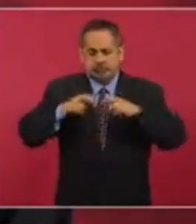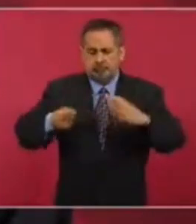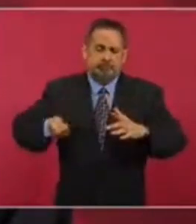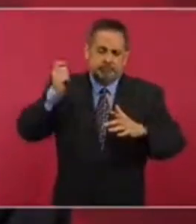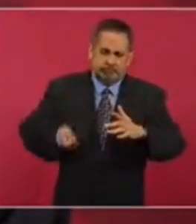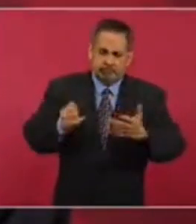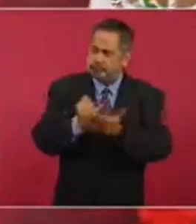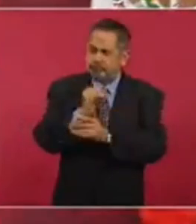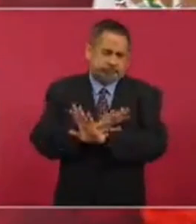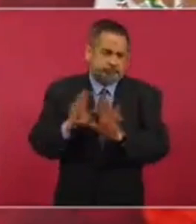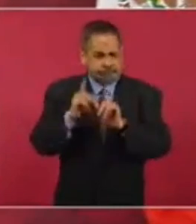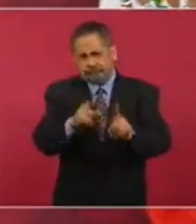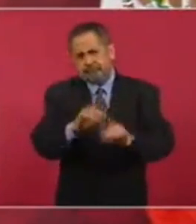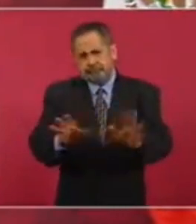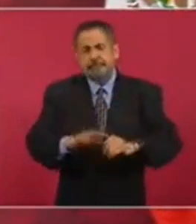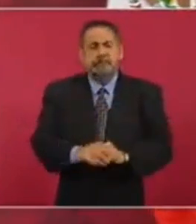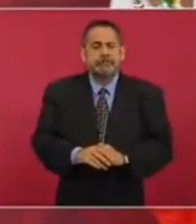este caso.